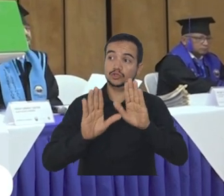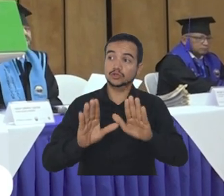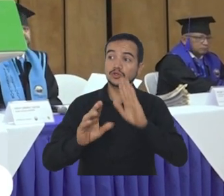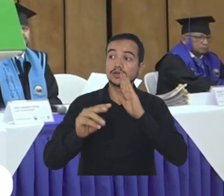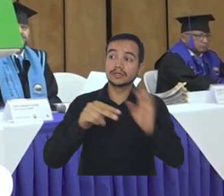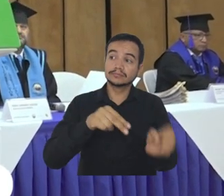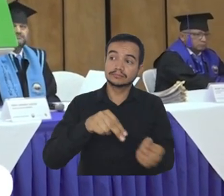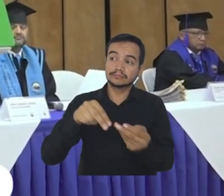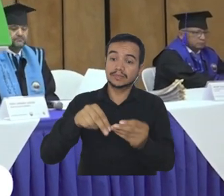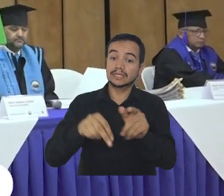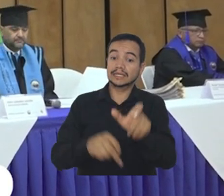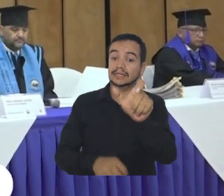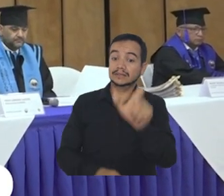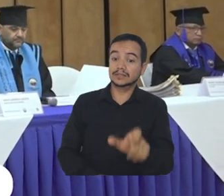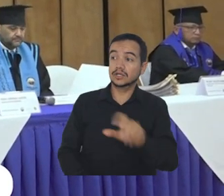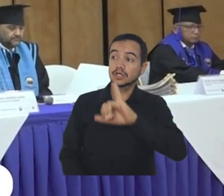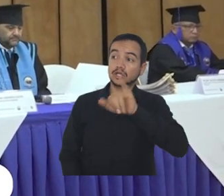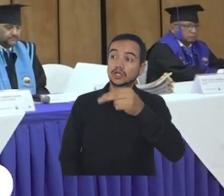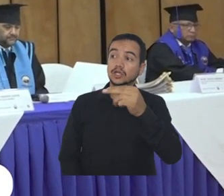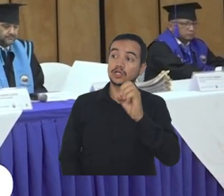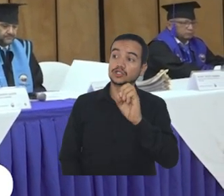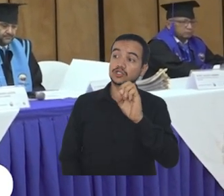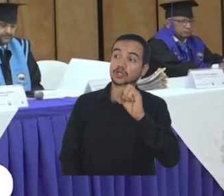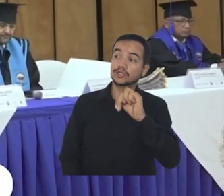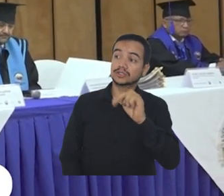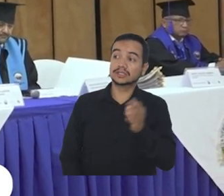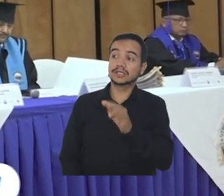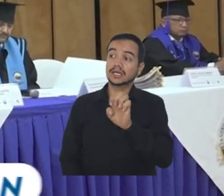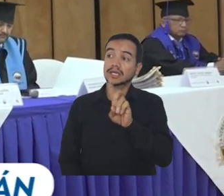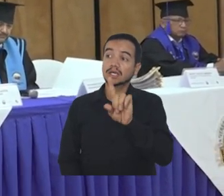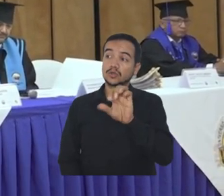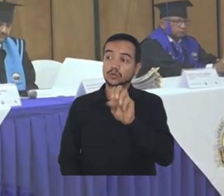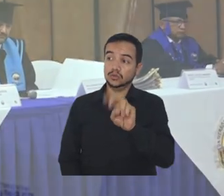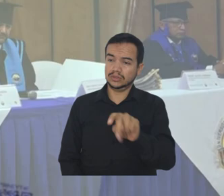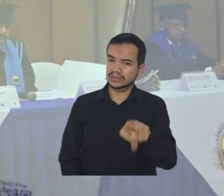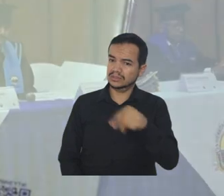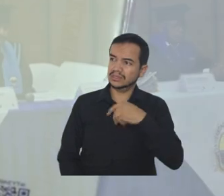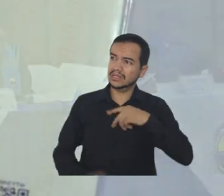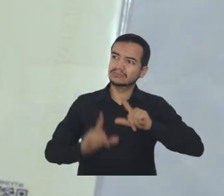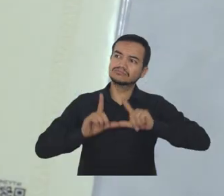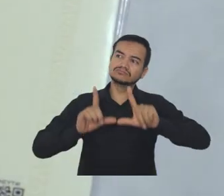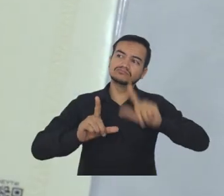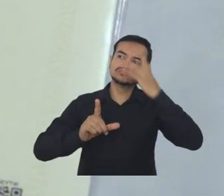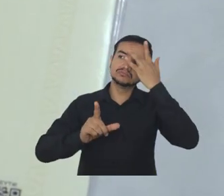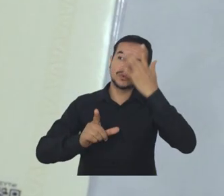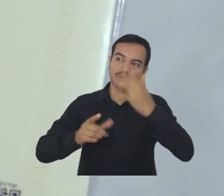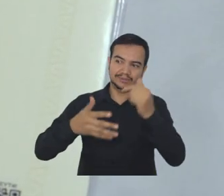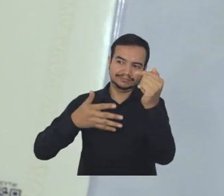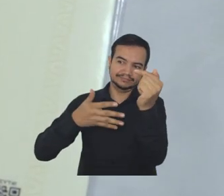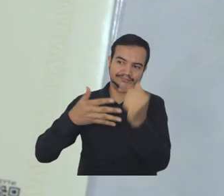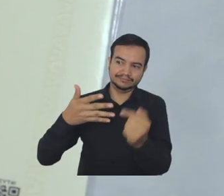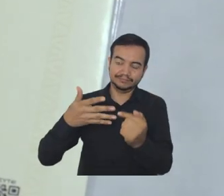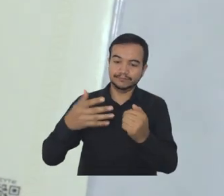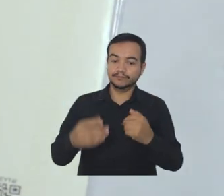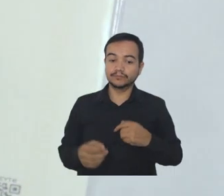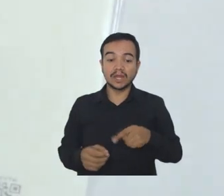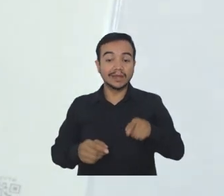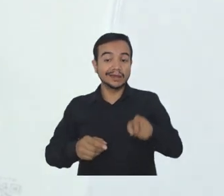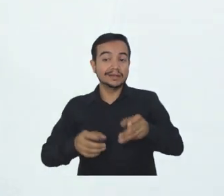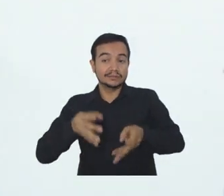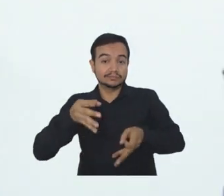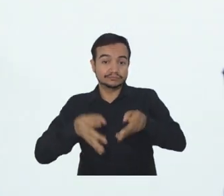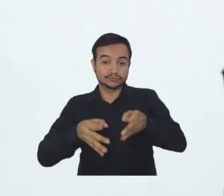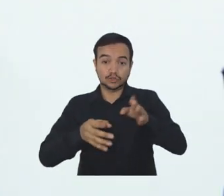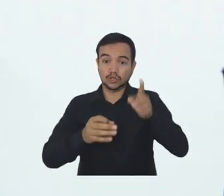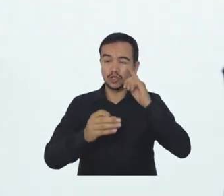de la Educación a John Edwin Valencia Moreno, para lo cual le presento sus merecimientos. El jurado